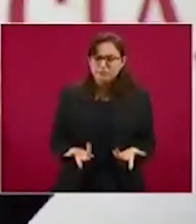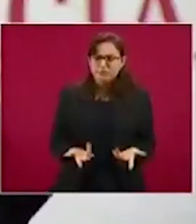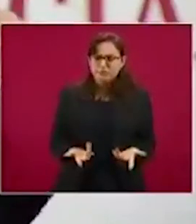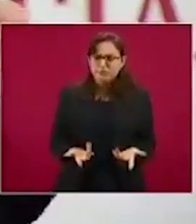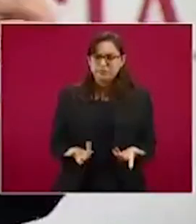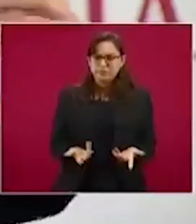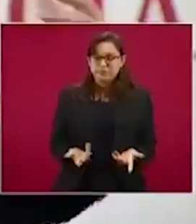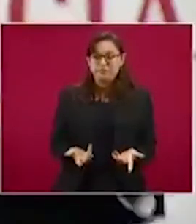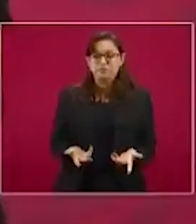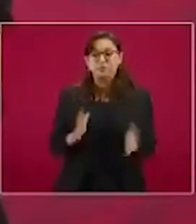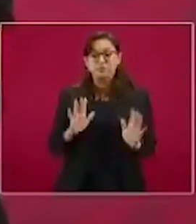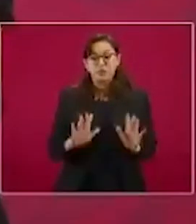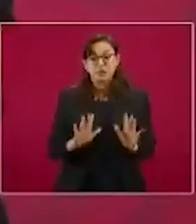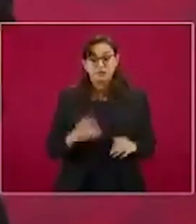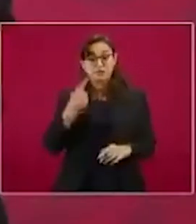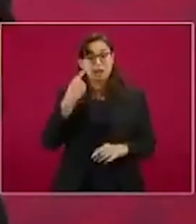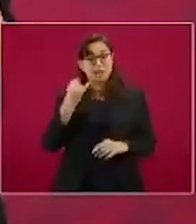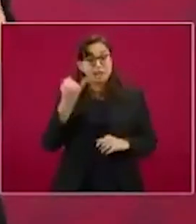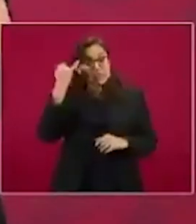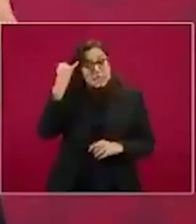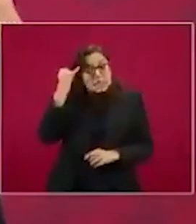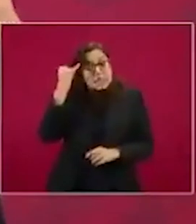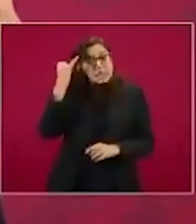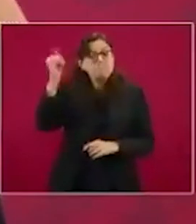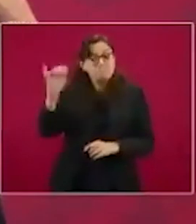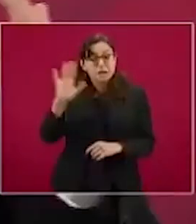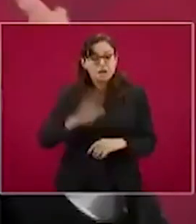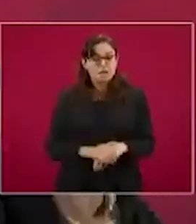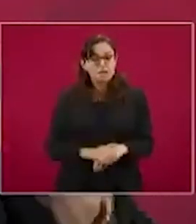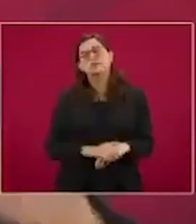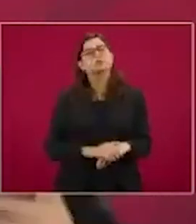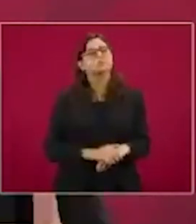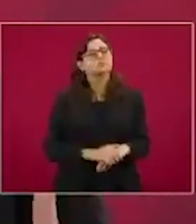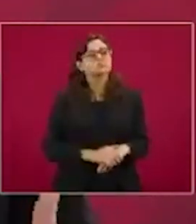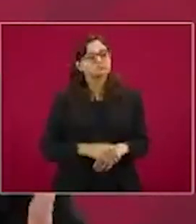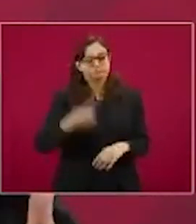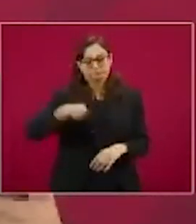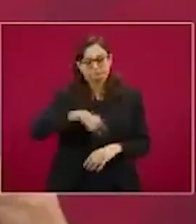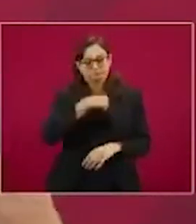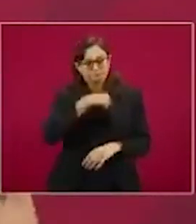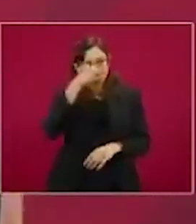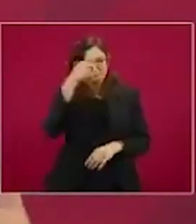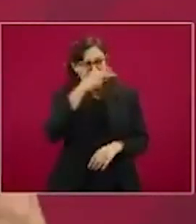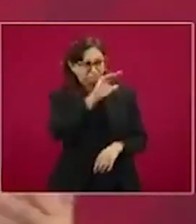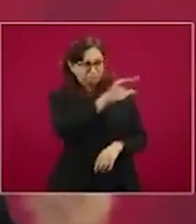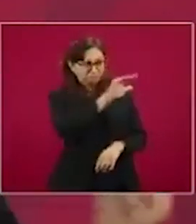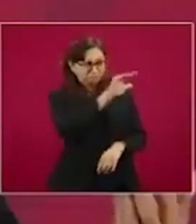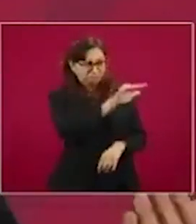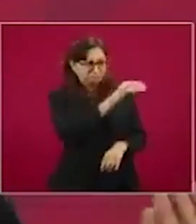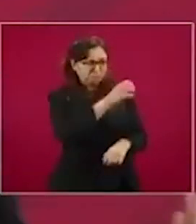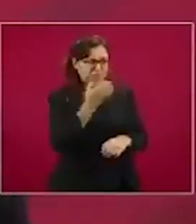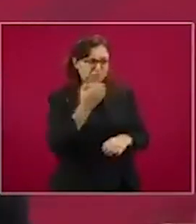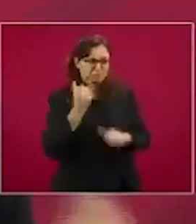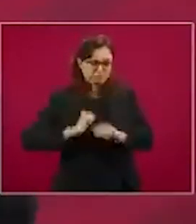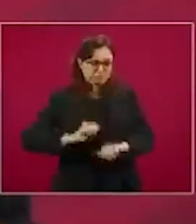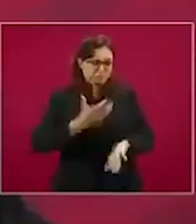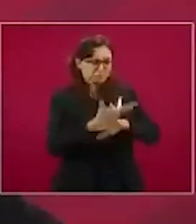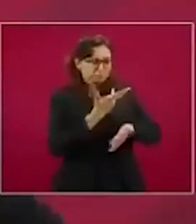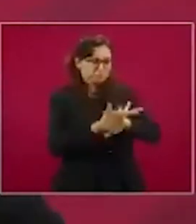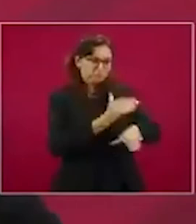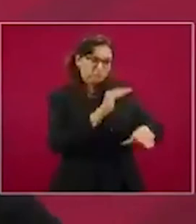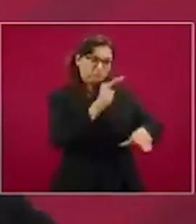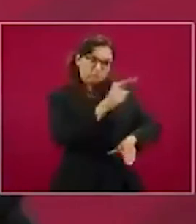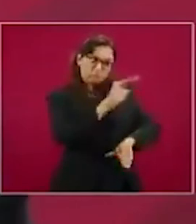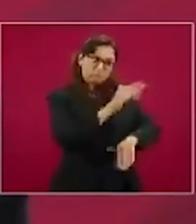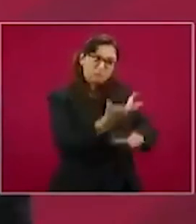tener esta conversión con eeuu lograr que se desestime por primera vez en la historia los cargos contra un ex secretario